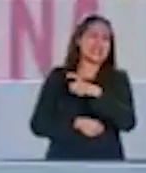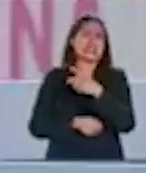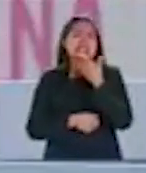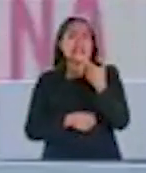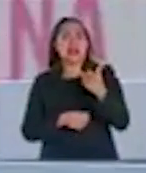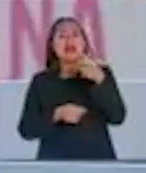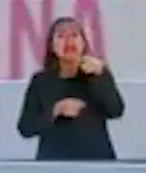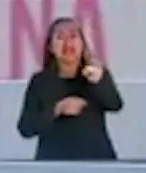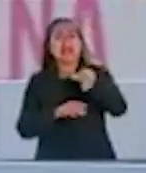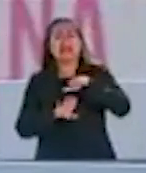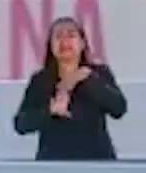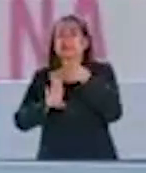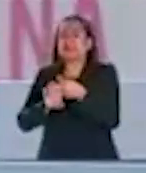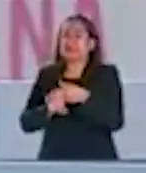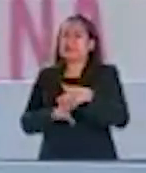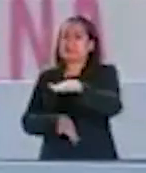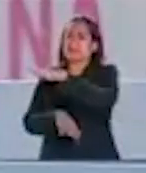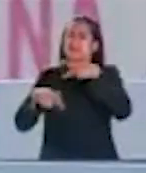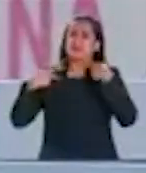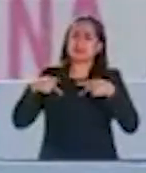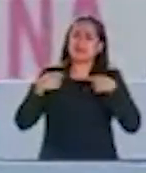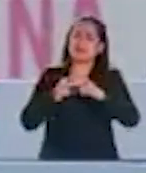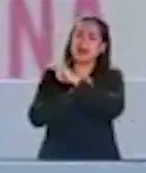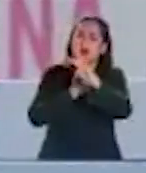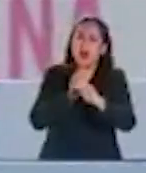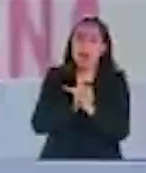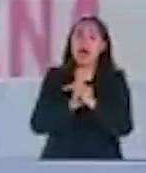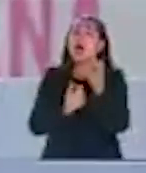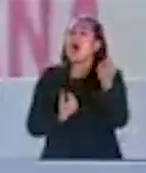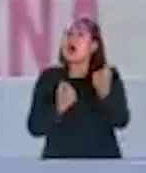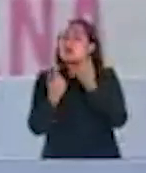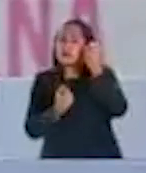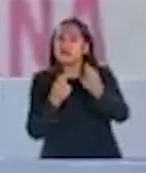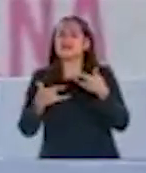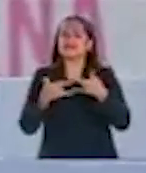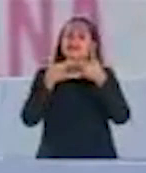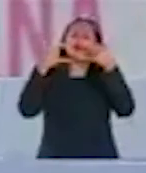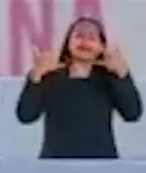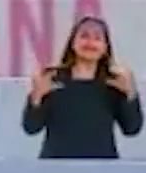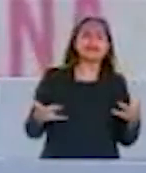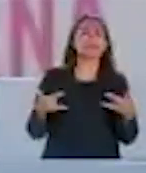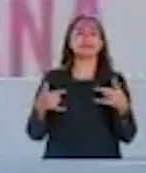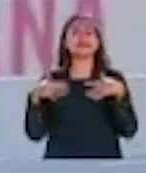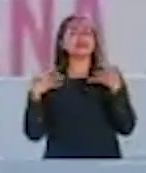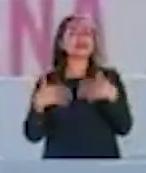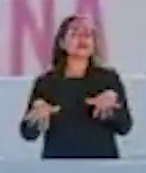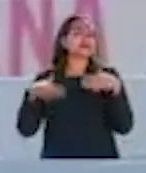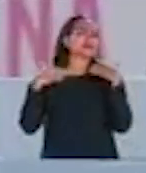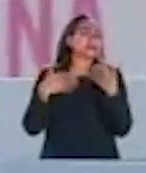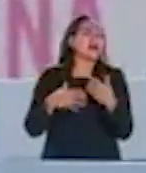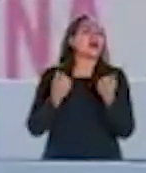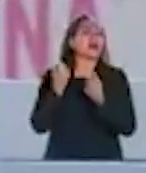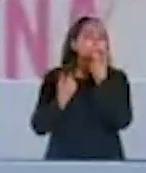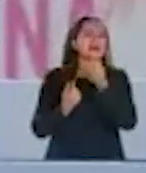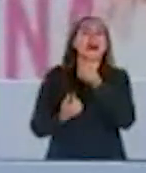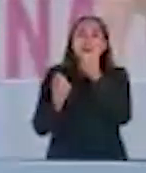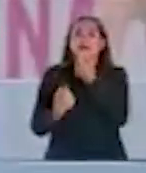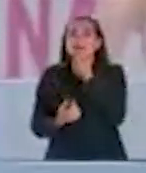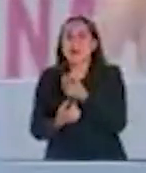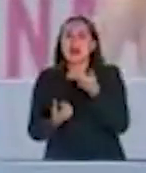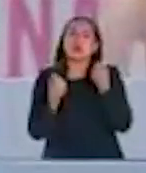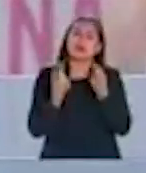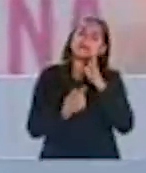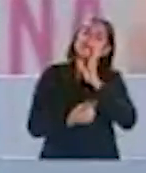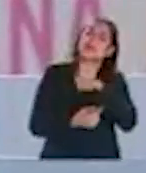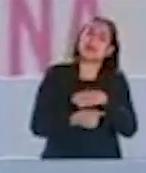todo nuestro país y hay experiencias que han sido más y menos exitosas a lo largo de nuestra frontera con